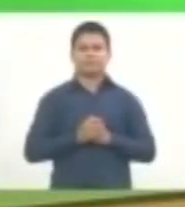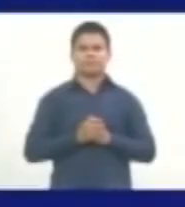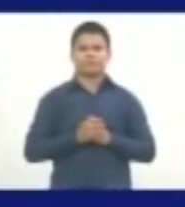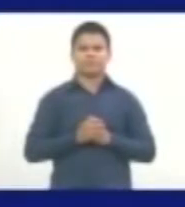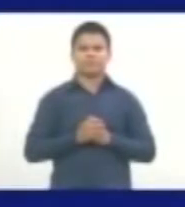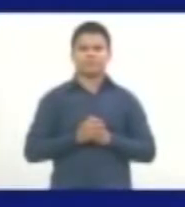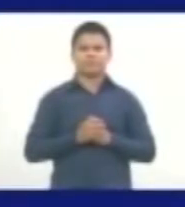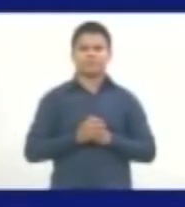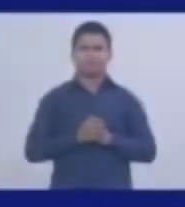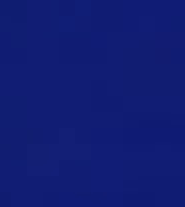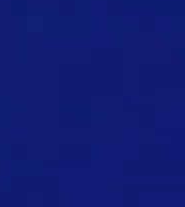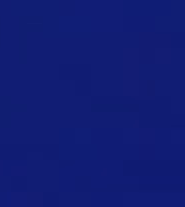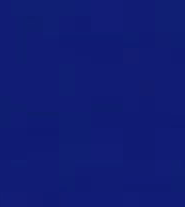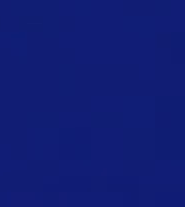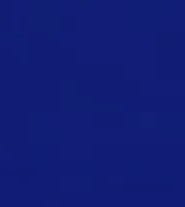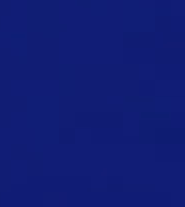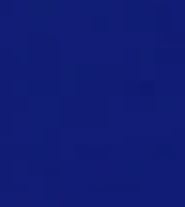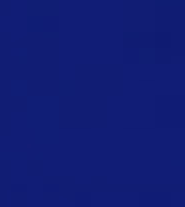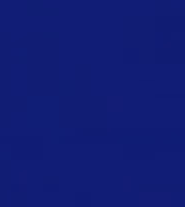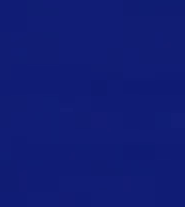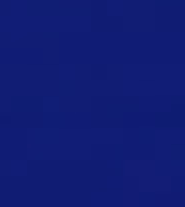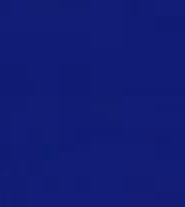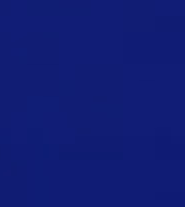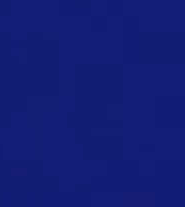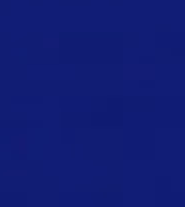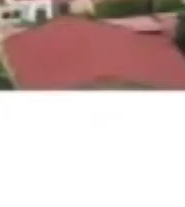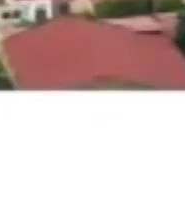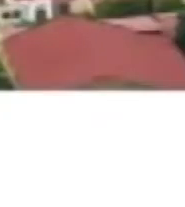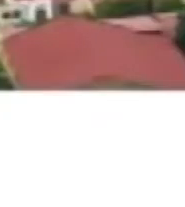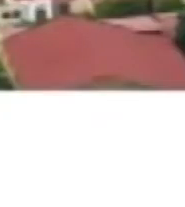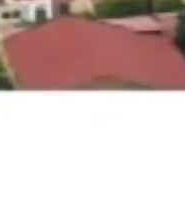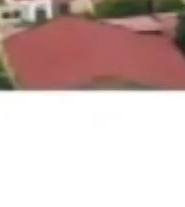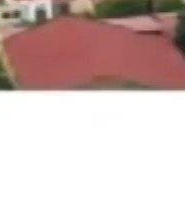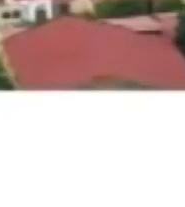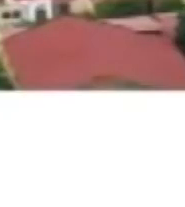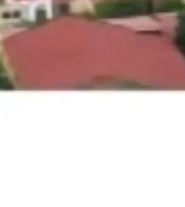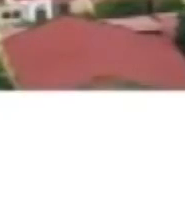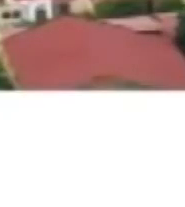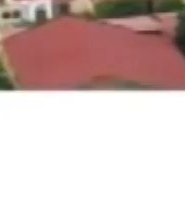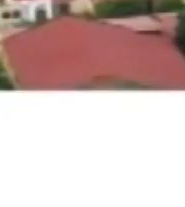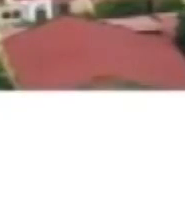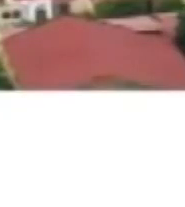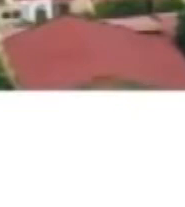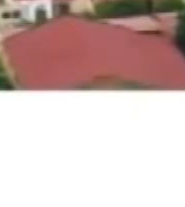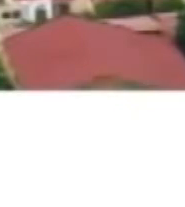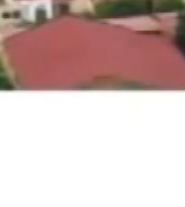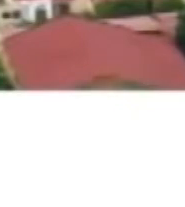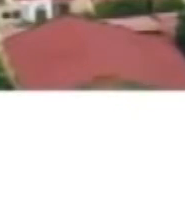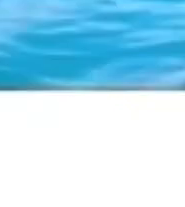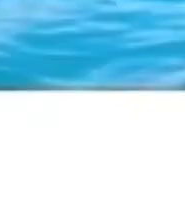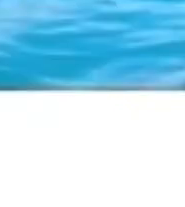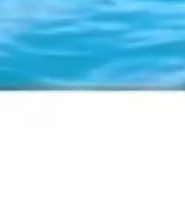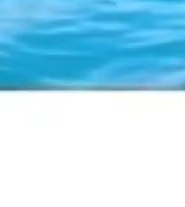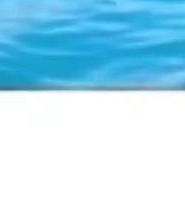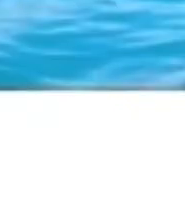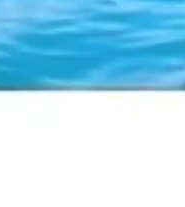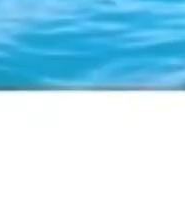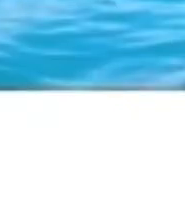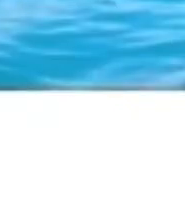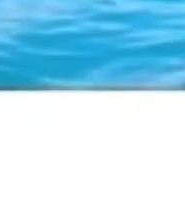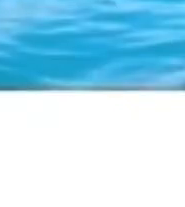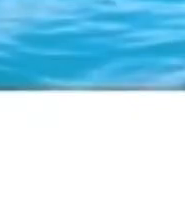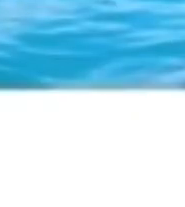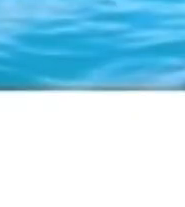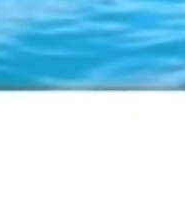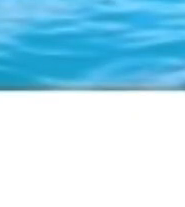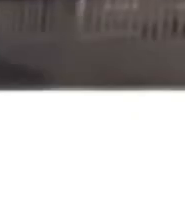podrás adquirir la mejor inversión de tu vida. Contamos con viviendas con todo lo que tu familia necesita, zonas de recreación, deportivas, cómodas, con salón social,